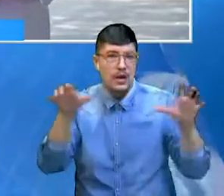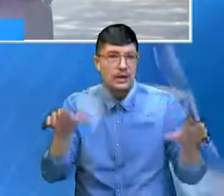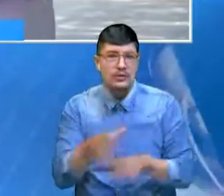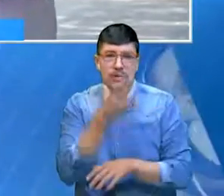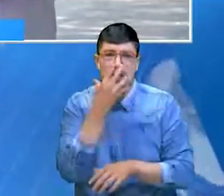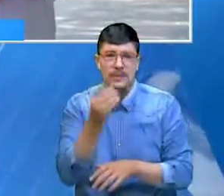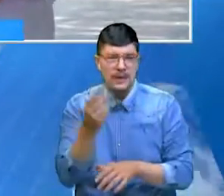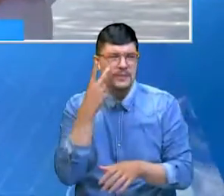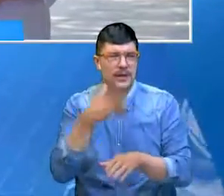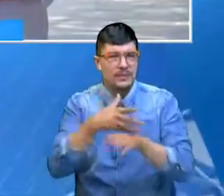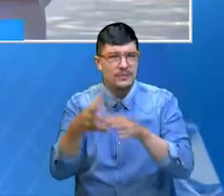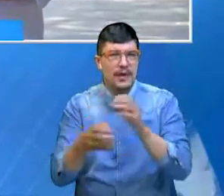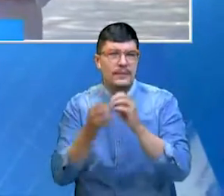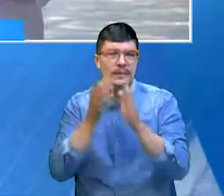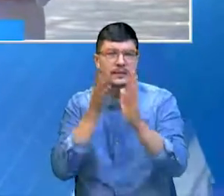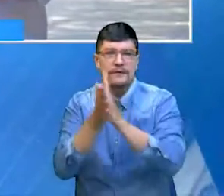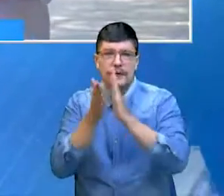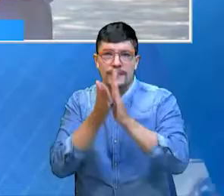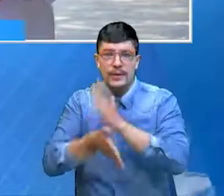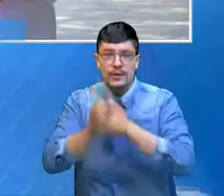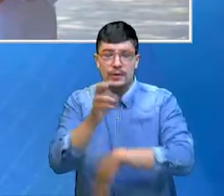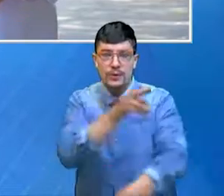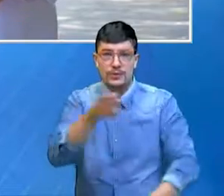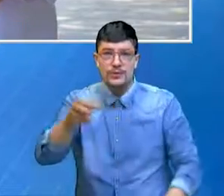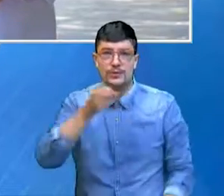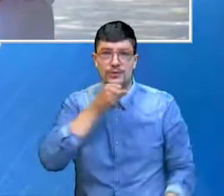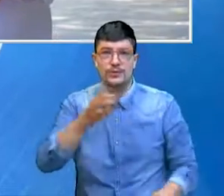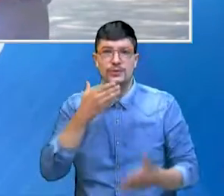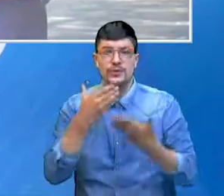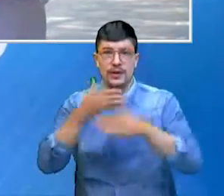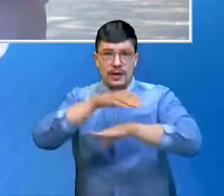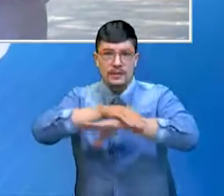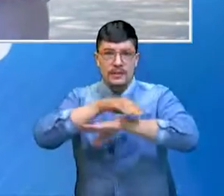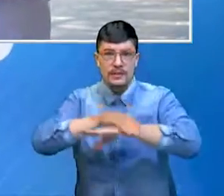norte de Santander, con la cámara Argemiro Daza, Danilo Coronel, Oriente Noticias. Muy buenas tardes.